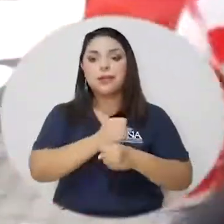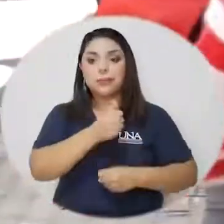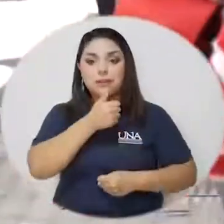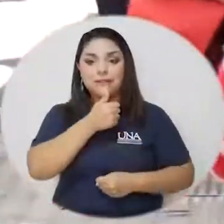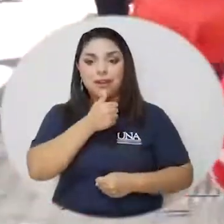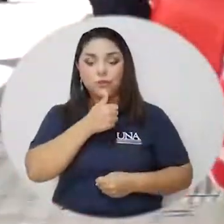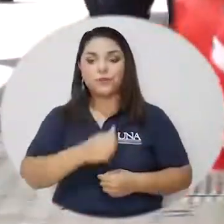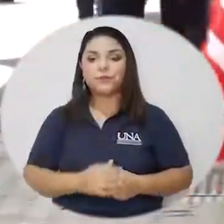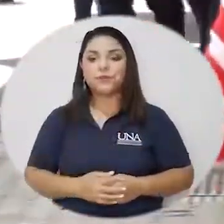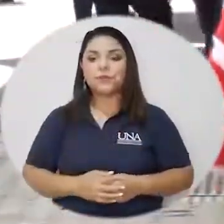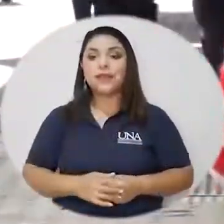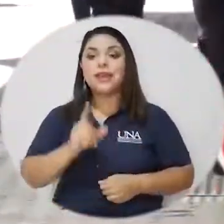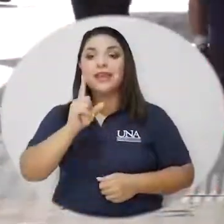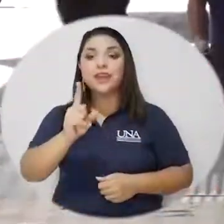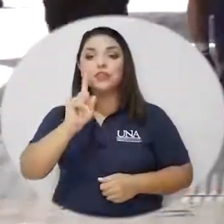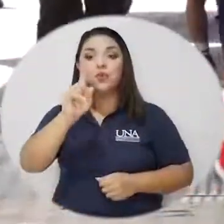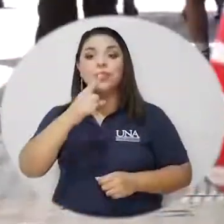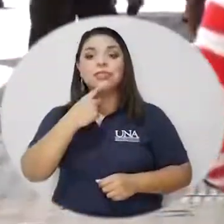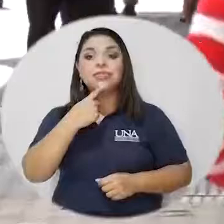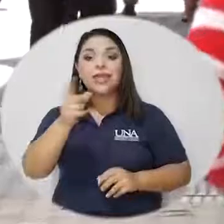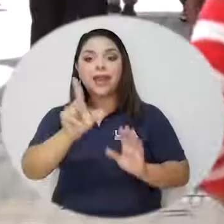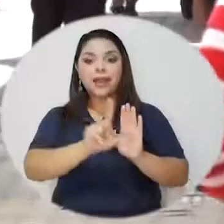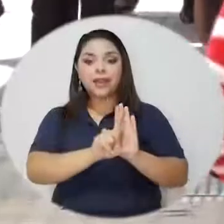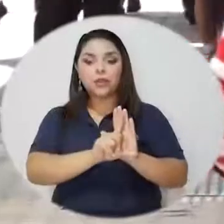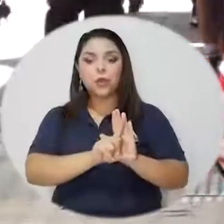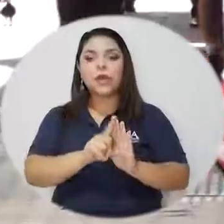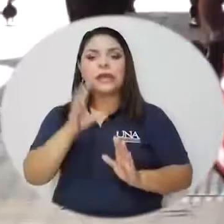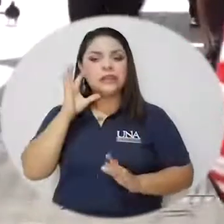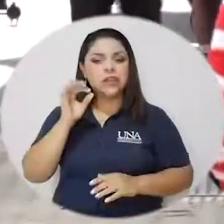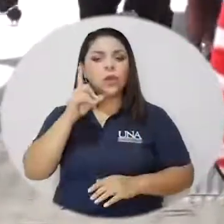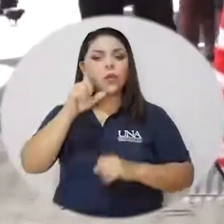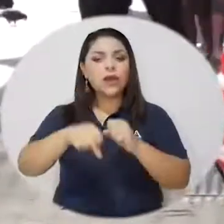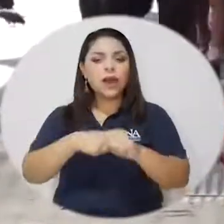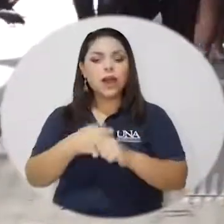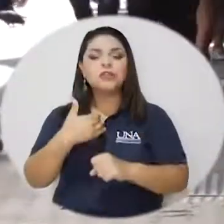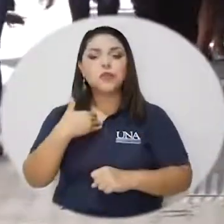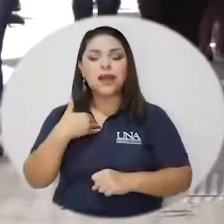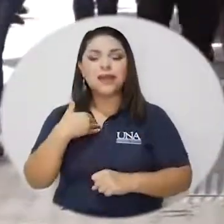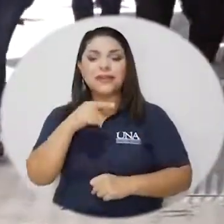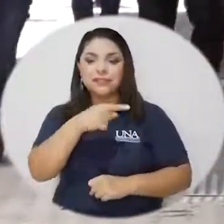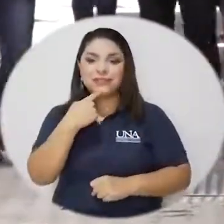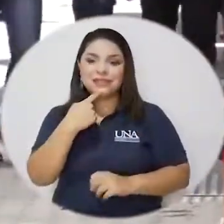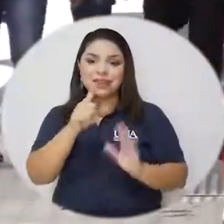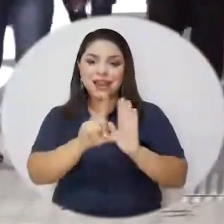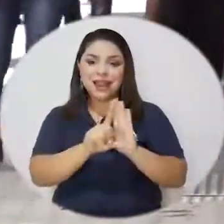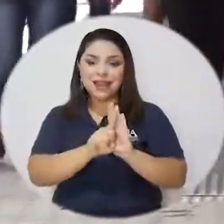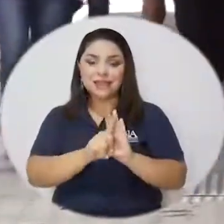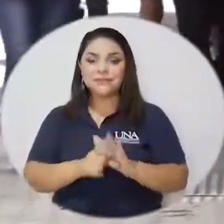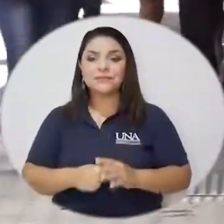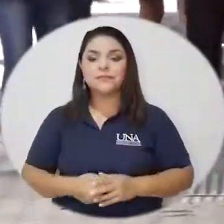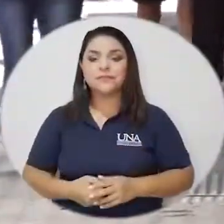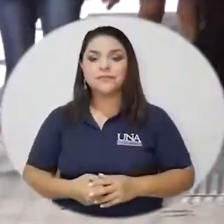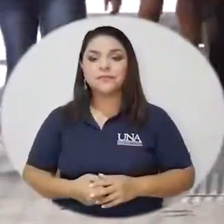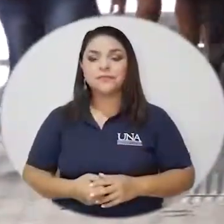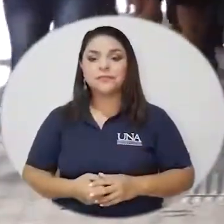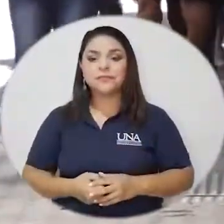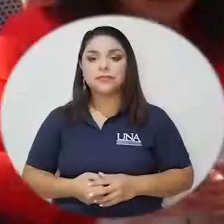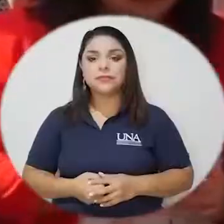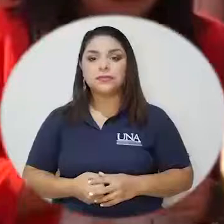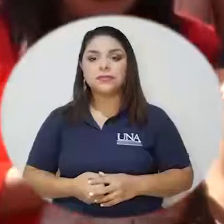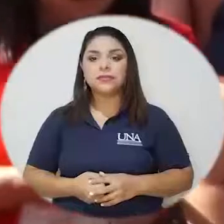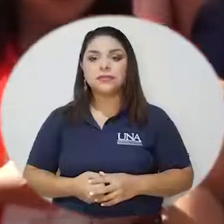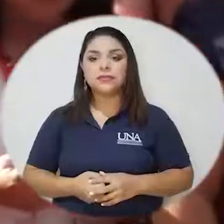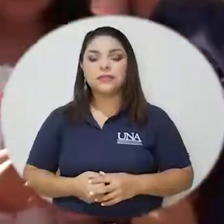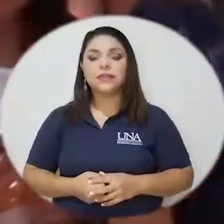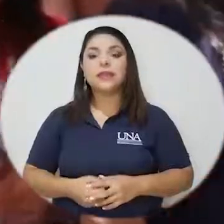más un decreto y tendríamos un año, que es lo que le permite la ley, si depende de que ya la Asamblea Legislativa lo dejan ya como, lo